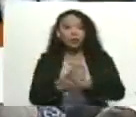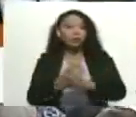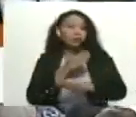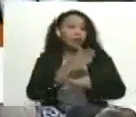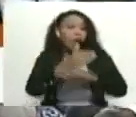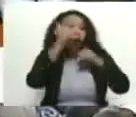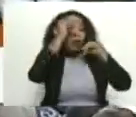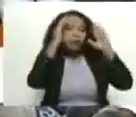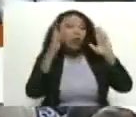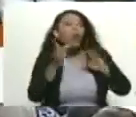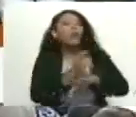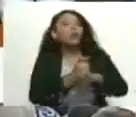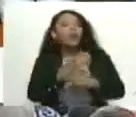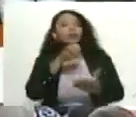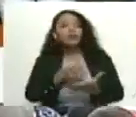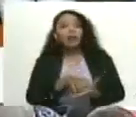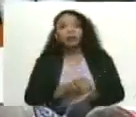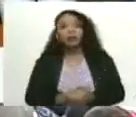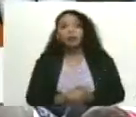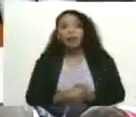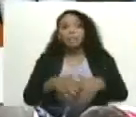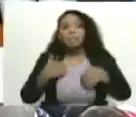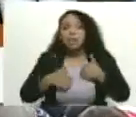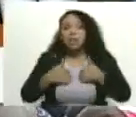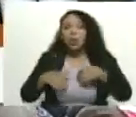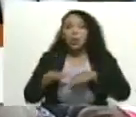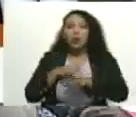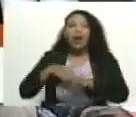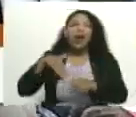atender su gobierno estatal. El miércoles, jueves,